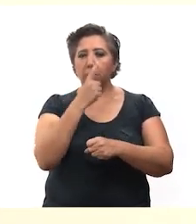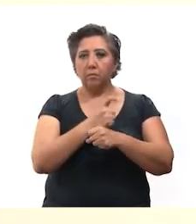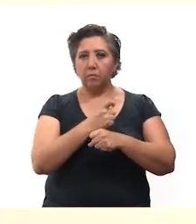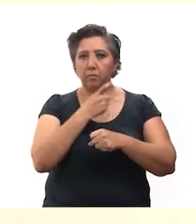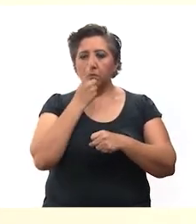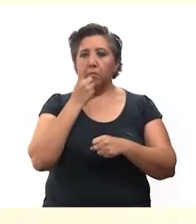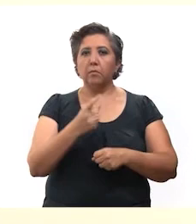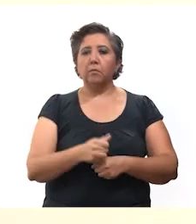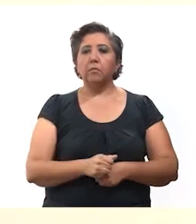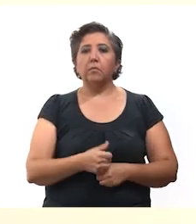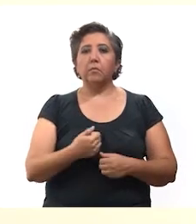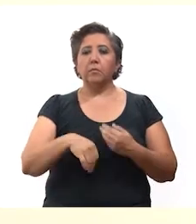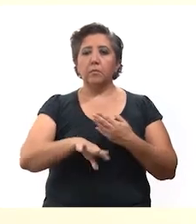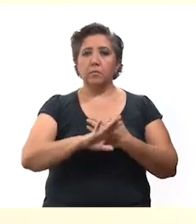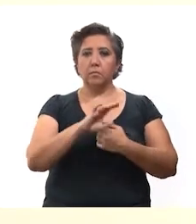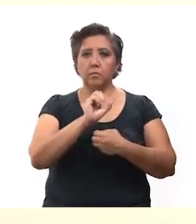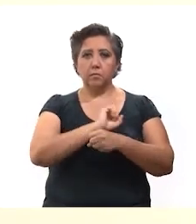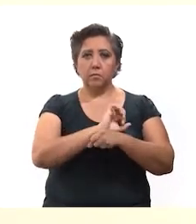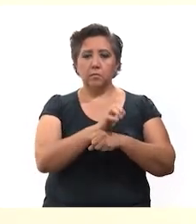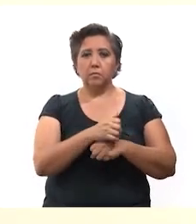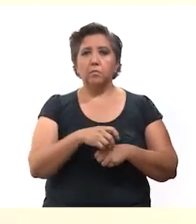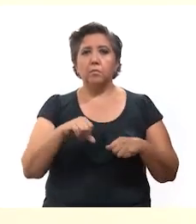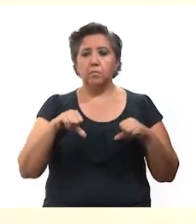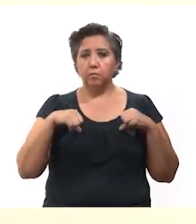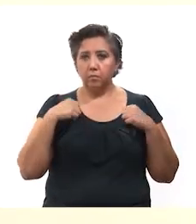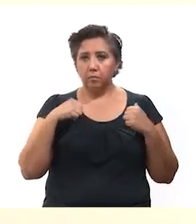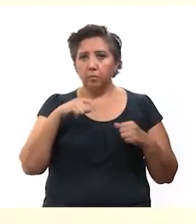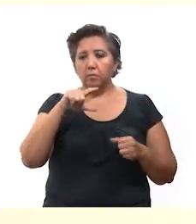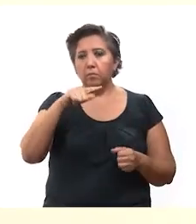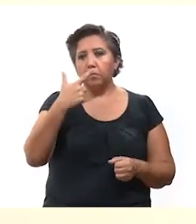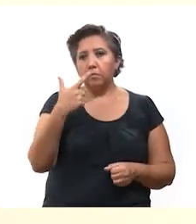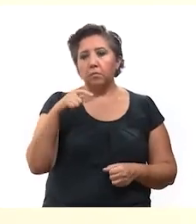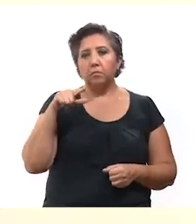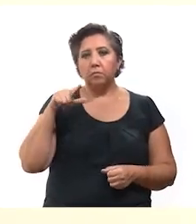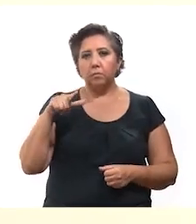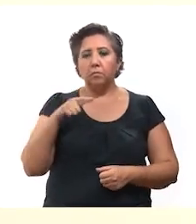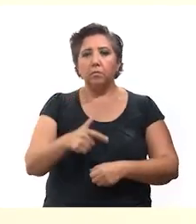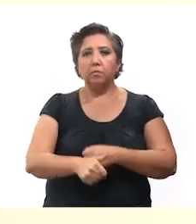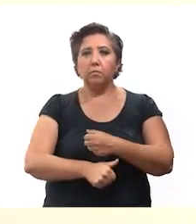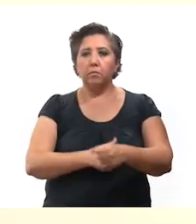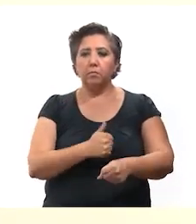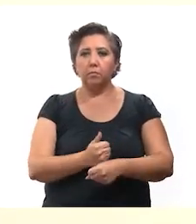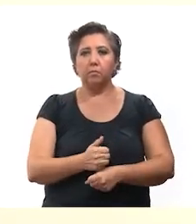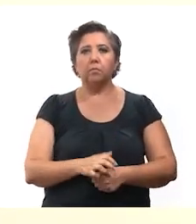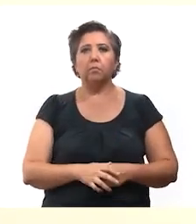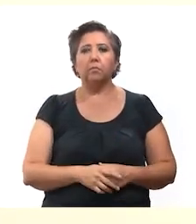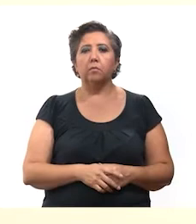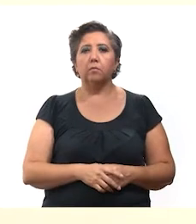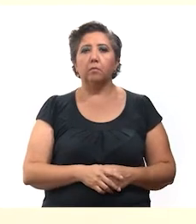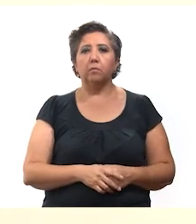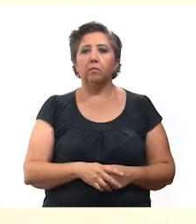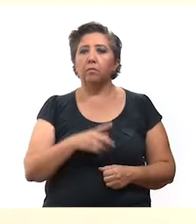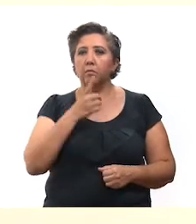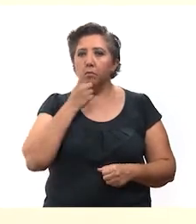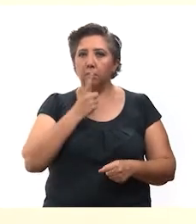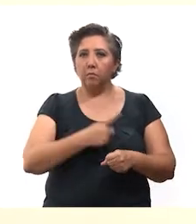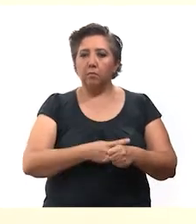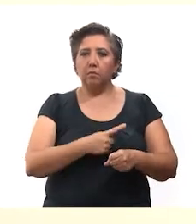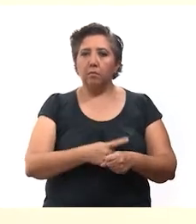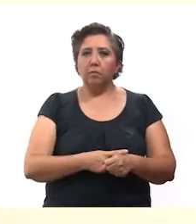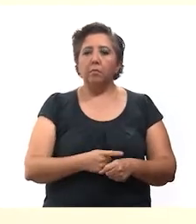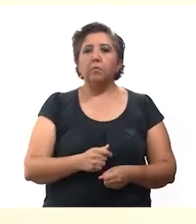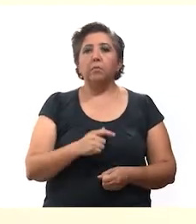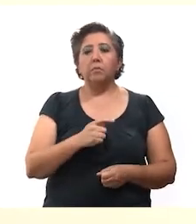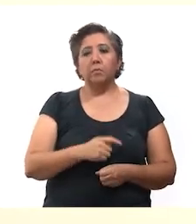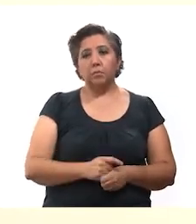susula utialista yetel hospital de la amistad correa méxico utialumolay toholal secretaria de salud B.